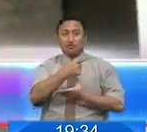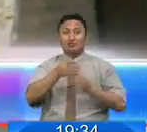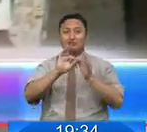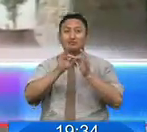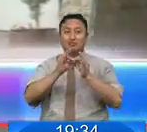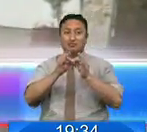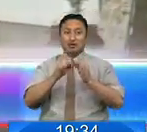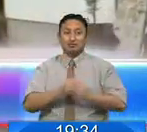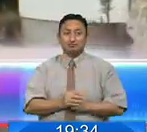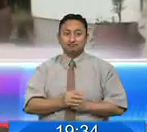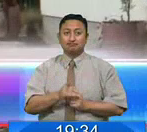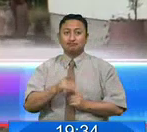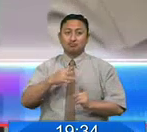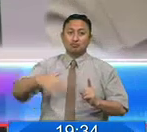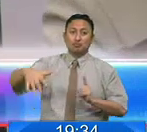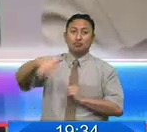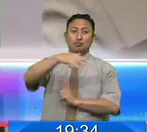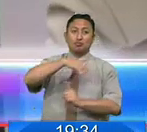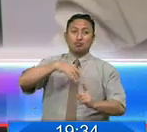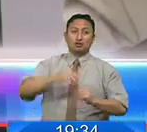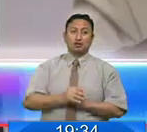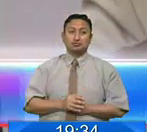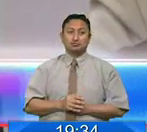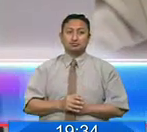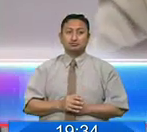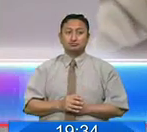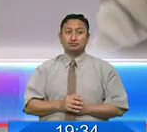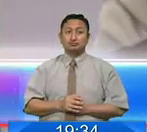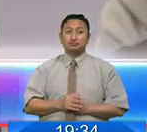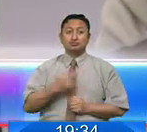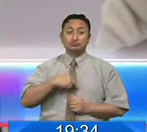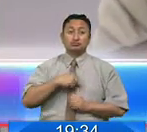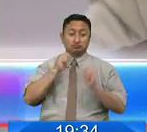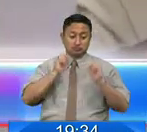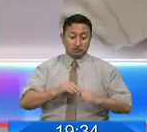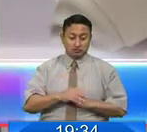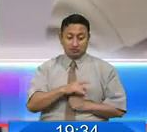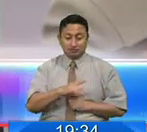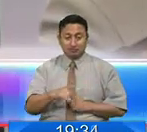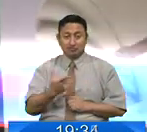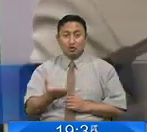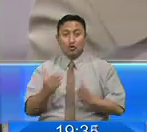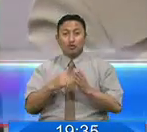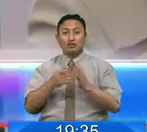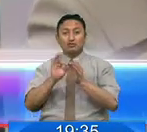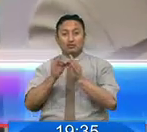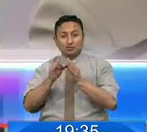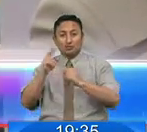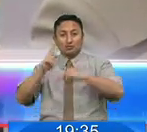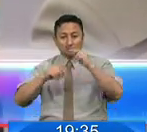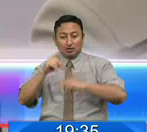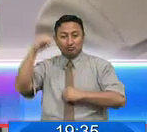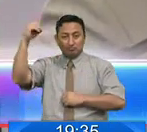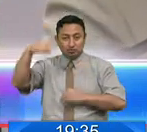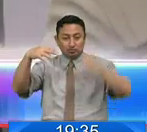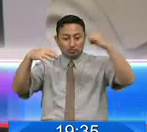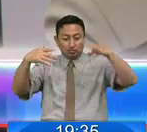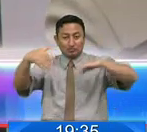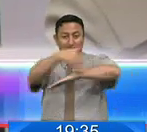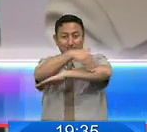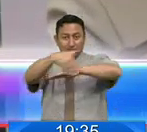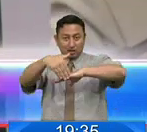peces y los alrededores nosotros estamos dispuestos a construir las upc a iluminar las calles